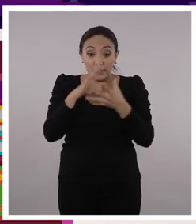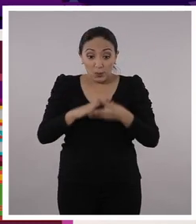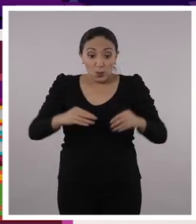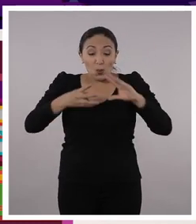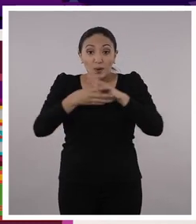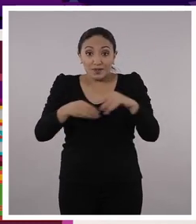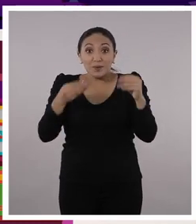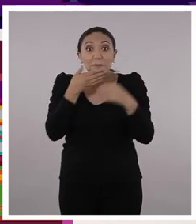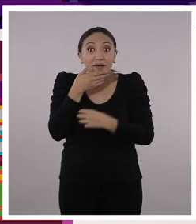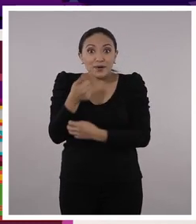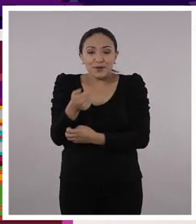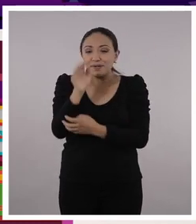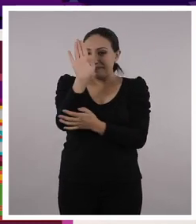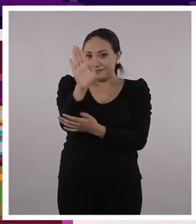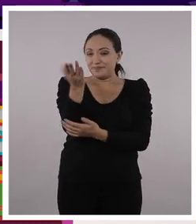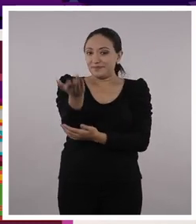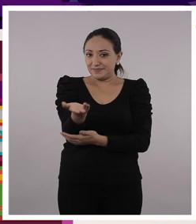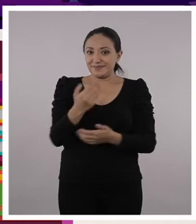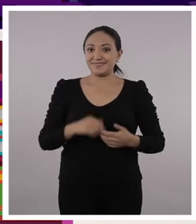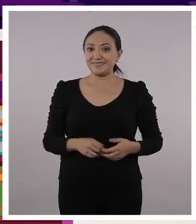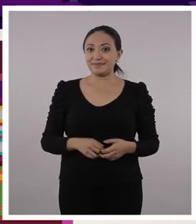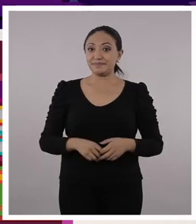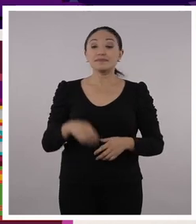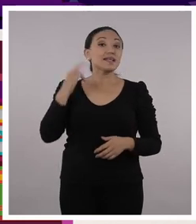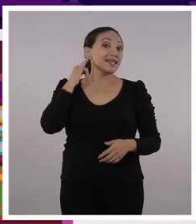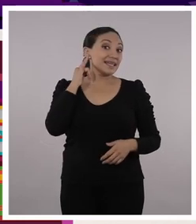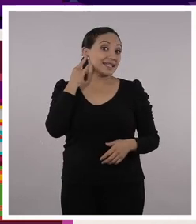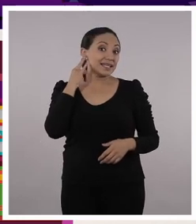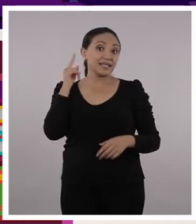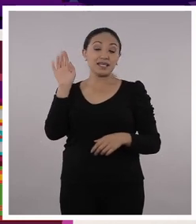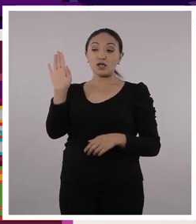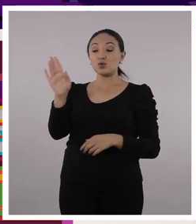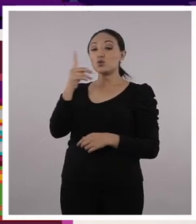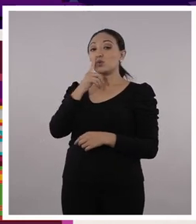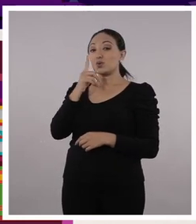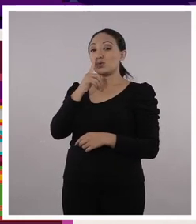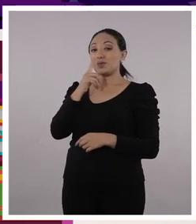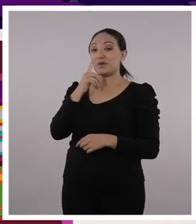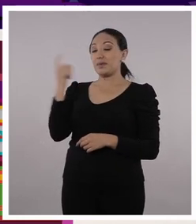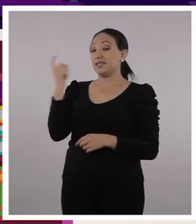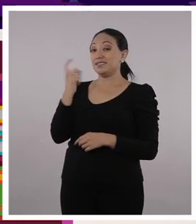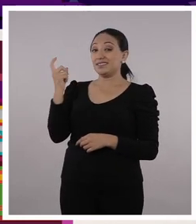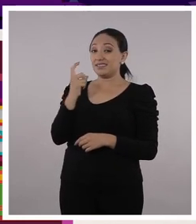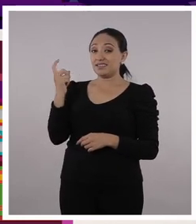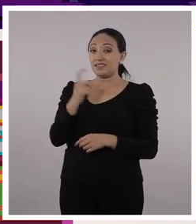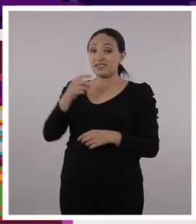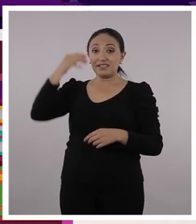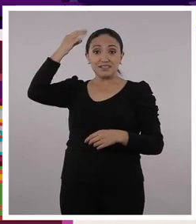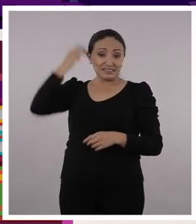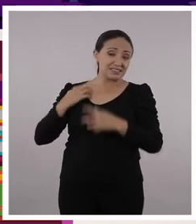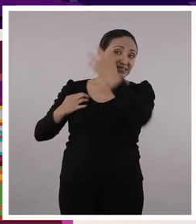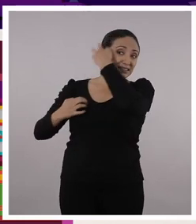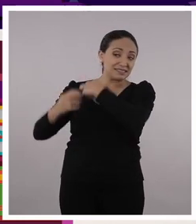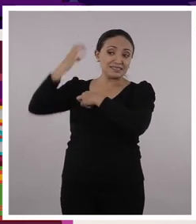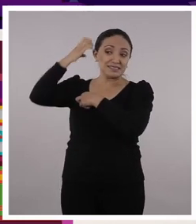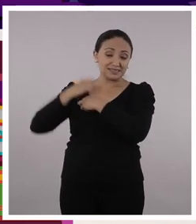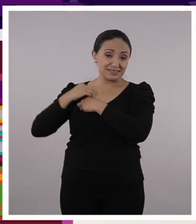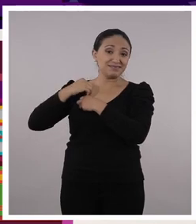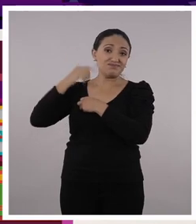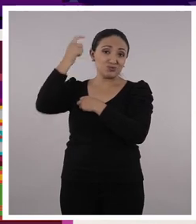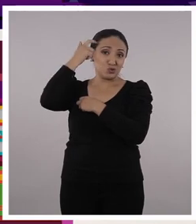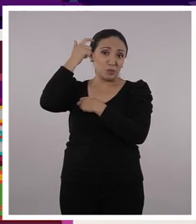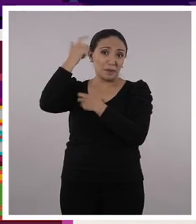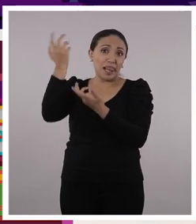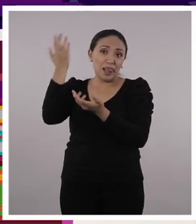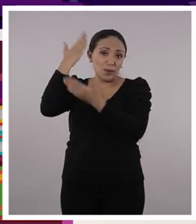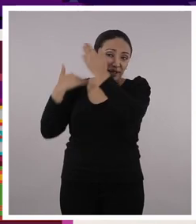y conocer, aquí les va. Es sobre una niña y su papá que intentan desesperadamente desenredar el cabello de la niña.